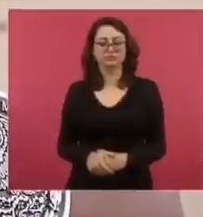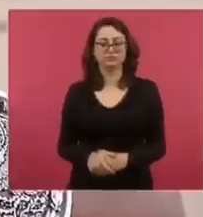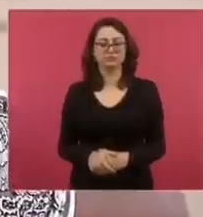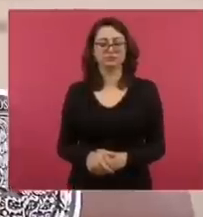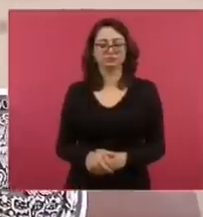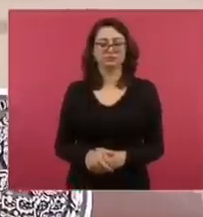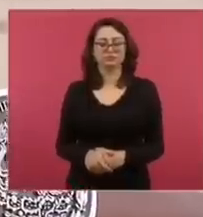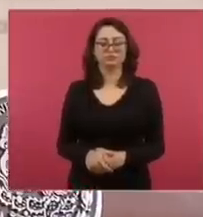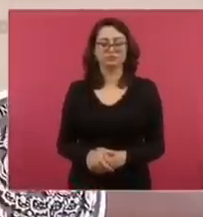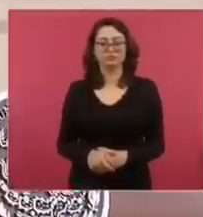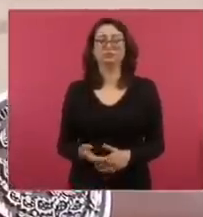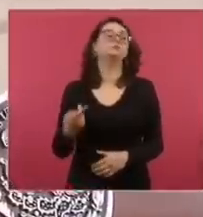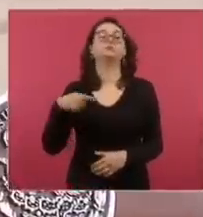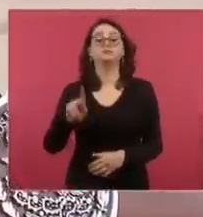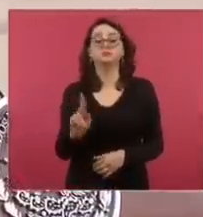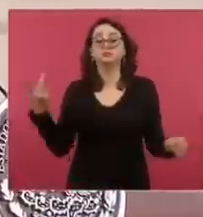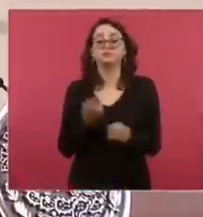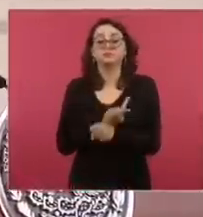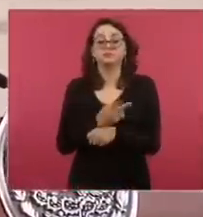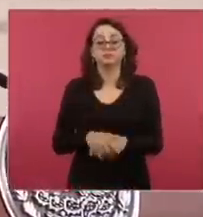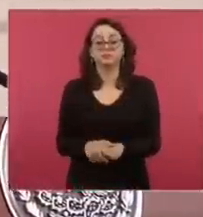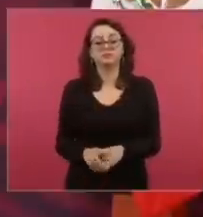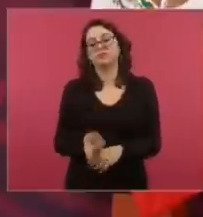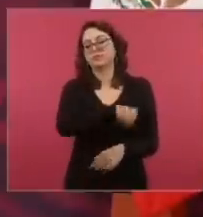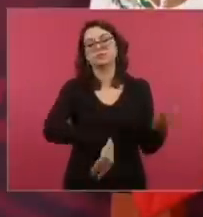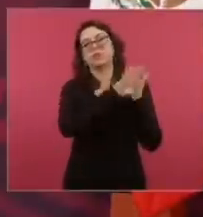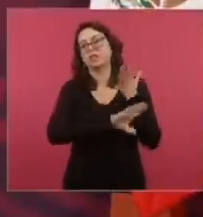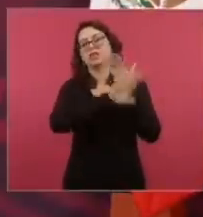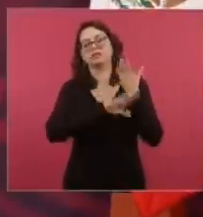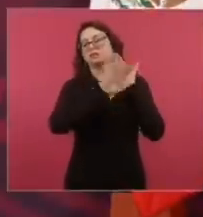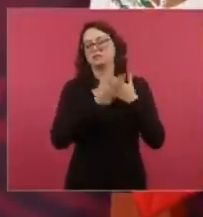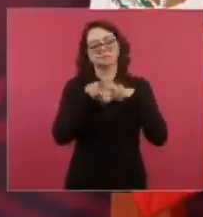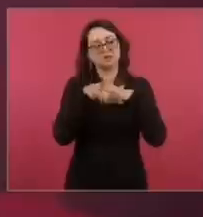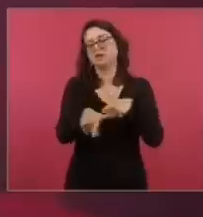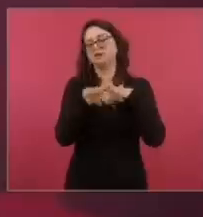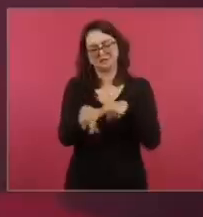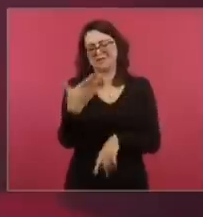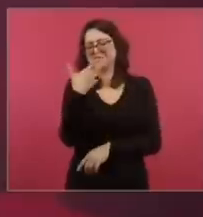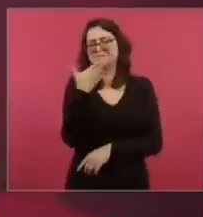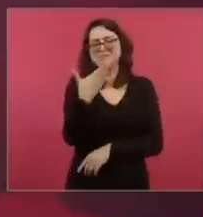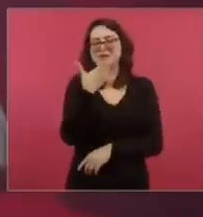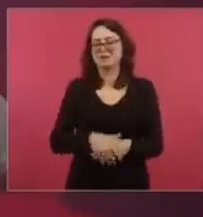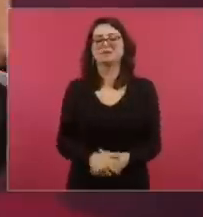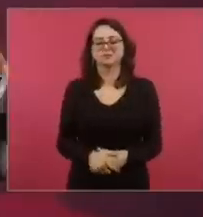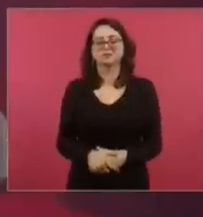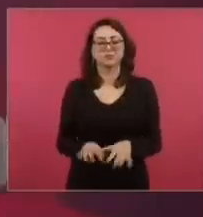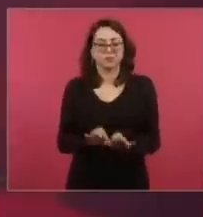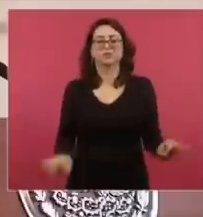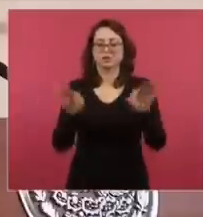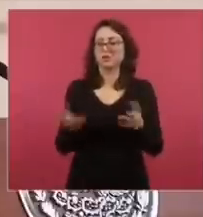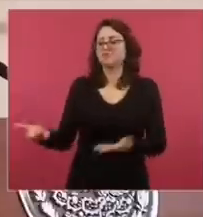Pero va a seguir la polémica, y qué bueno también, porque eso va a ayudar mucho